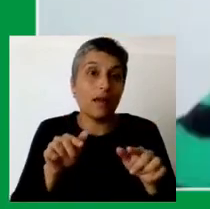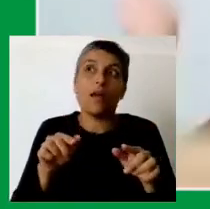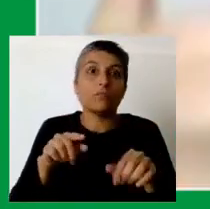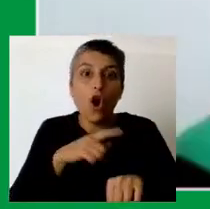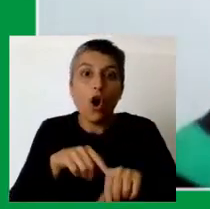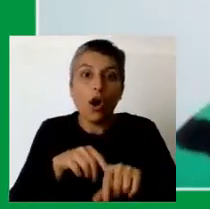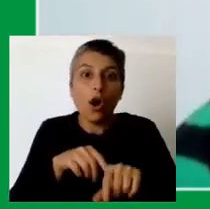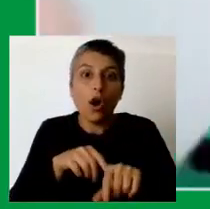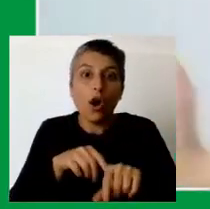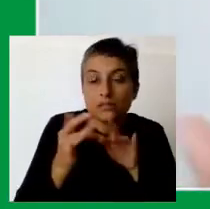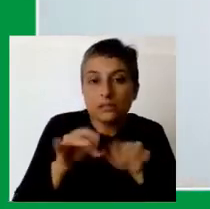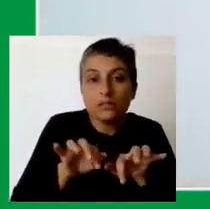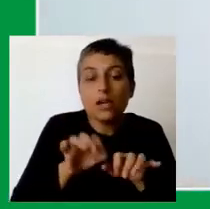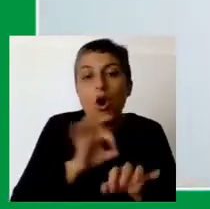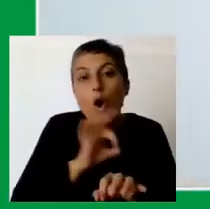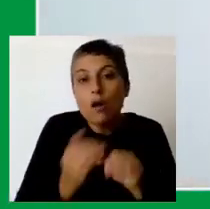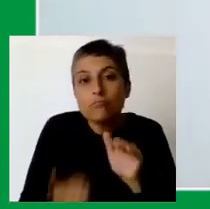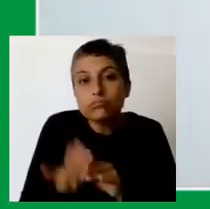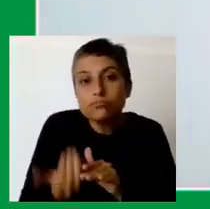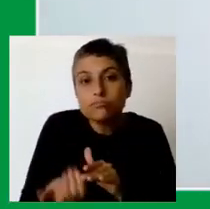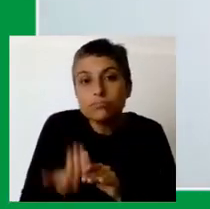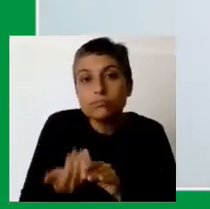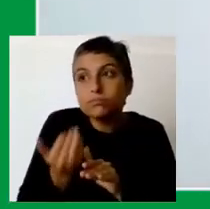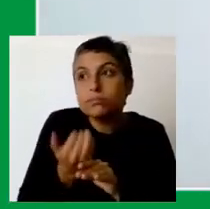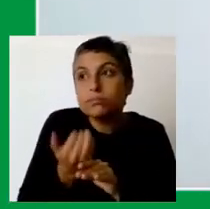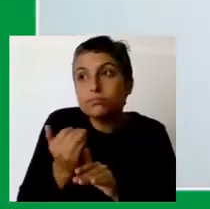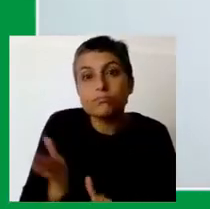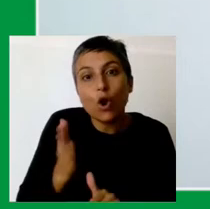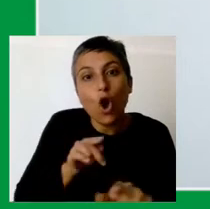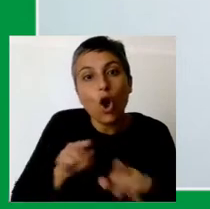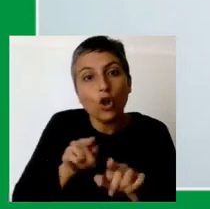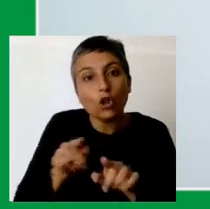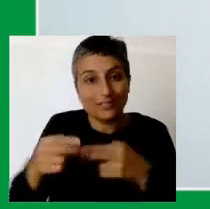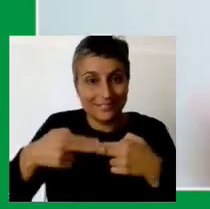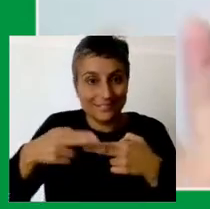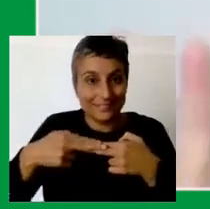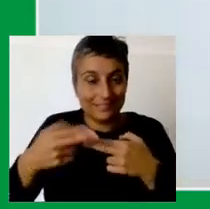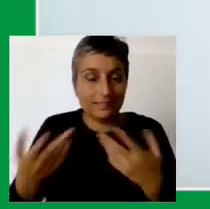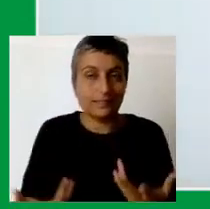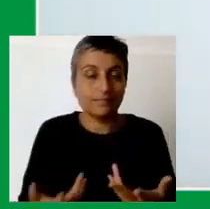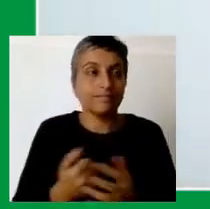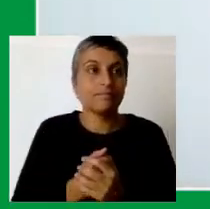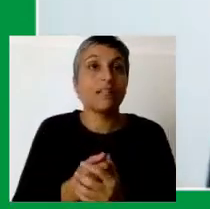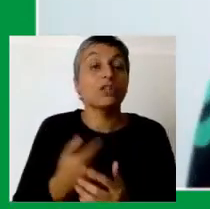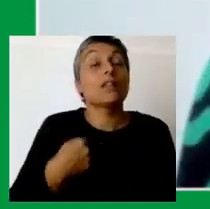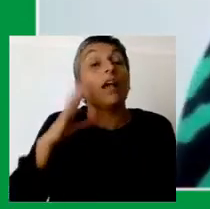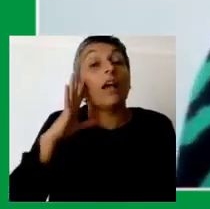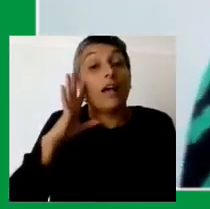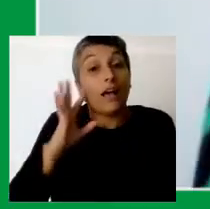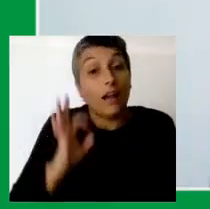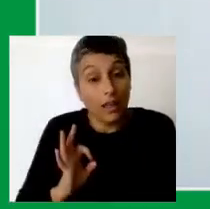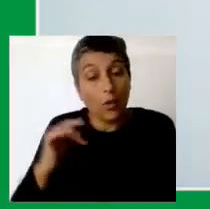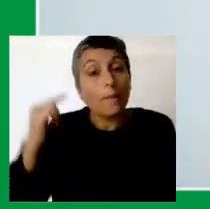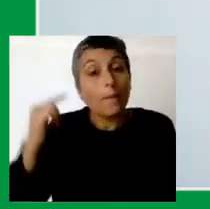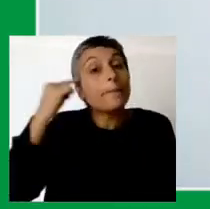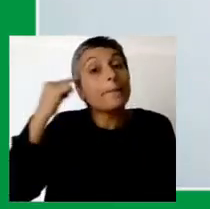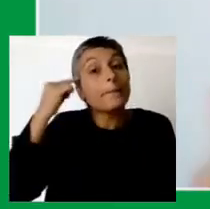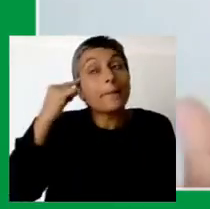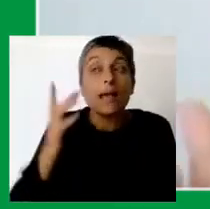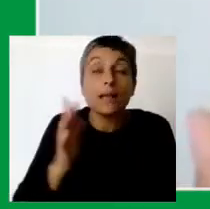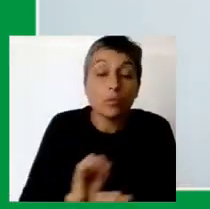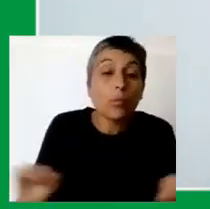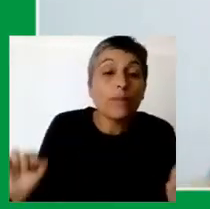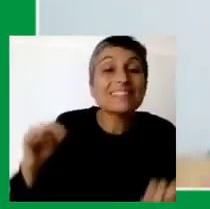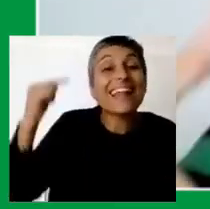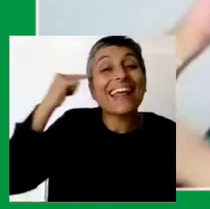digamos, mucho tiempo conectado o mucho tiempo produciendo en Internet. Entonces, creo, me parece que una